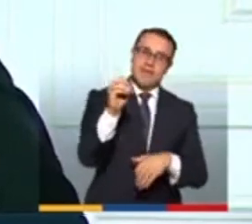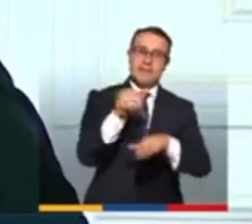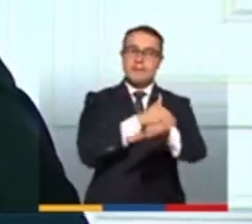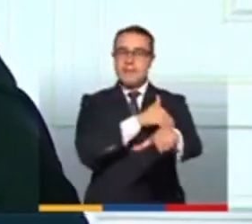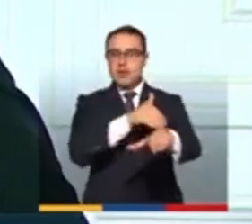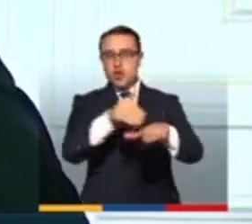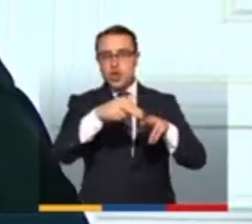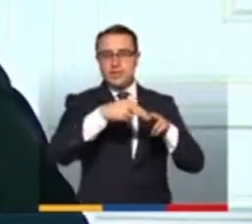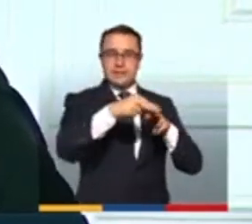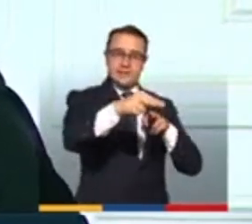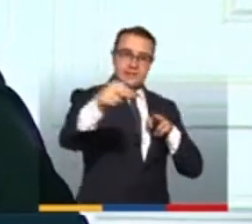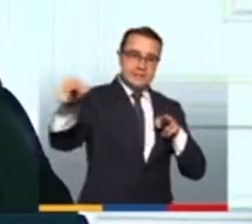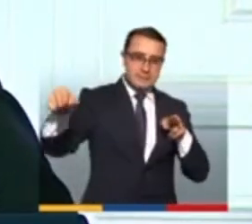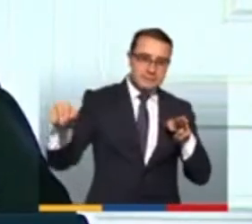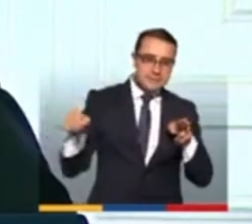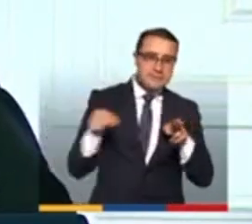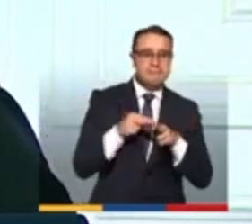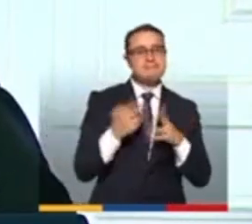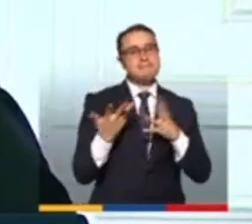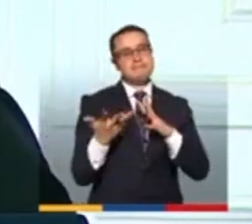no hay nada sembrado encima.